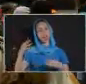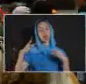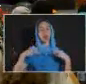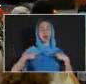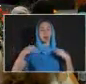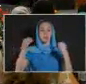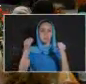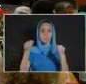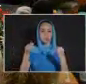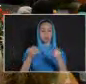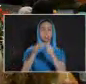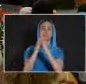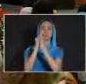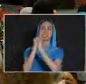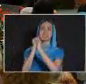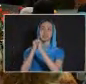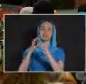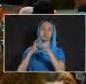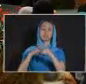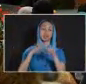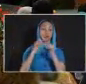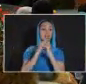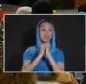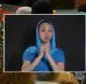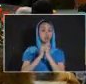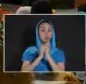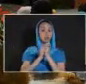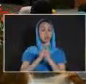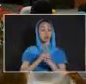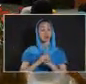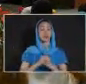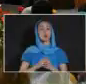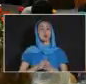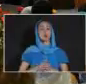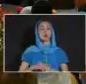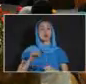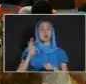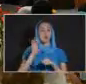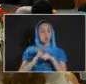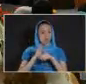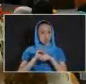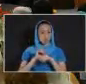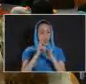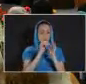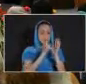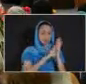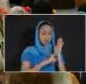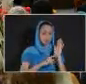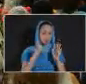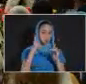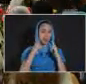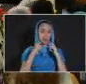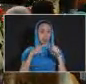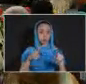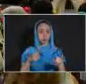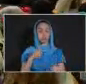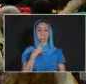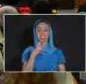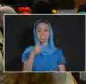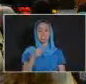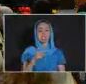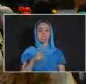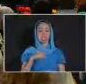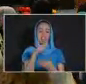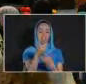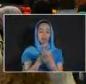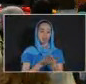oración que por las cuales vamos a orar. Solamente déjenme leerle este anuncio. Dice: el departamento